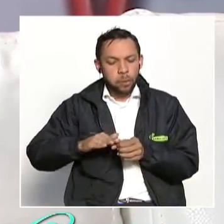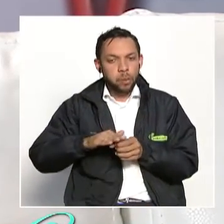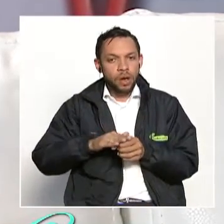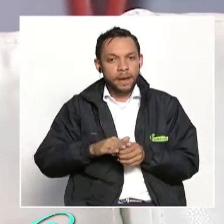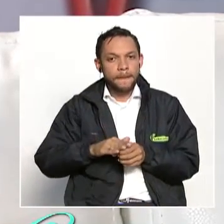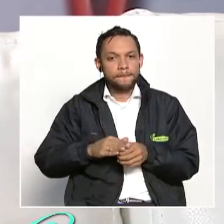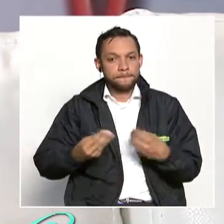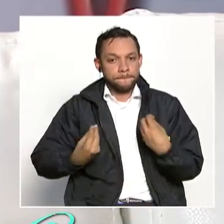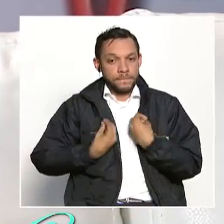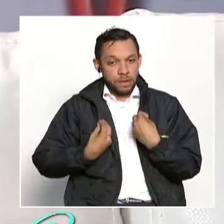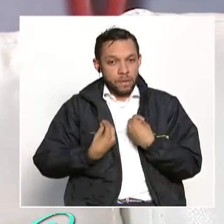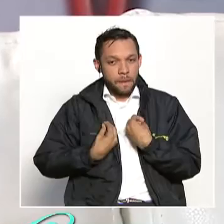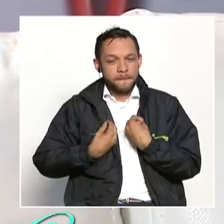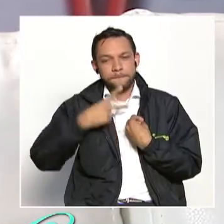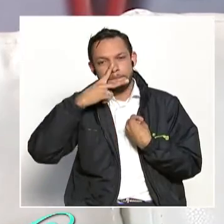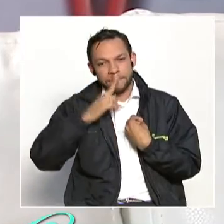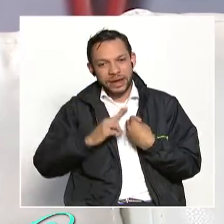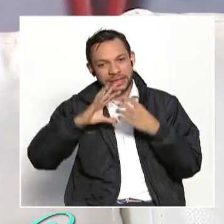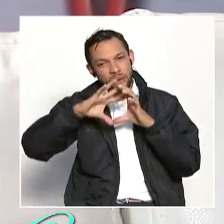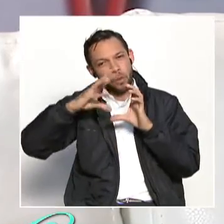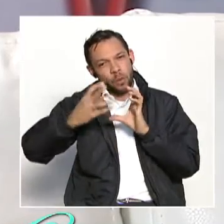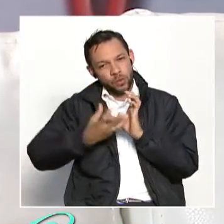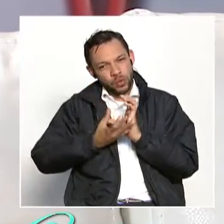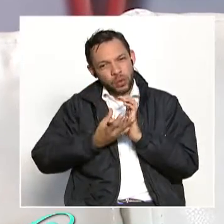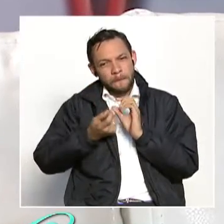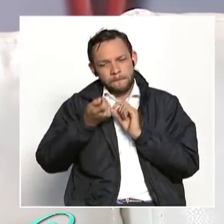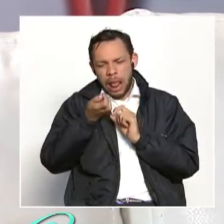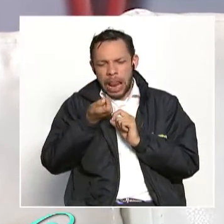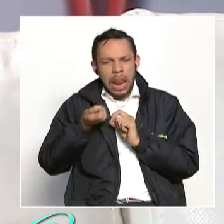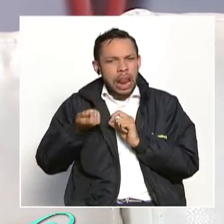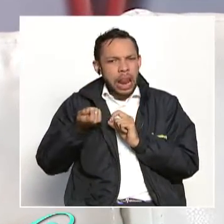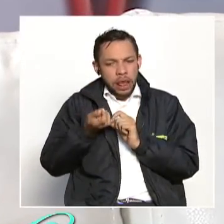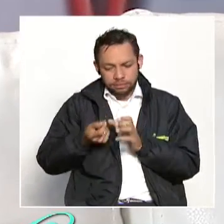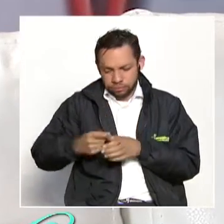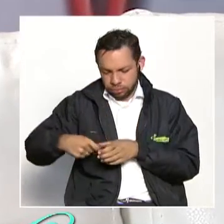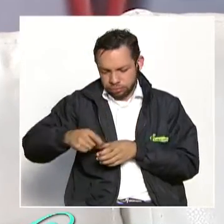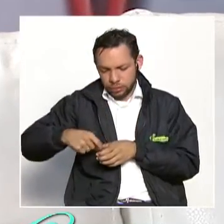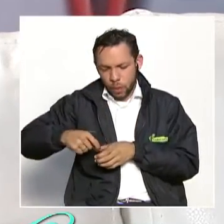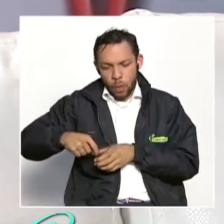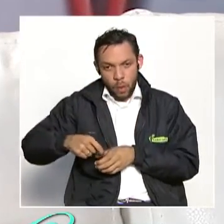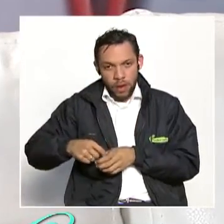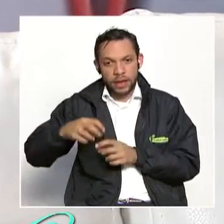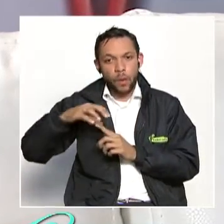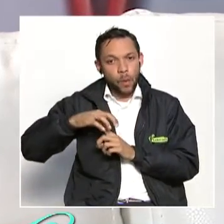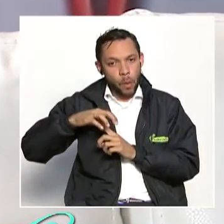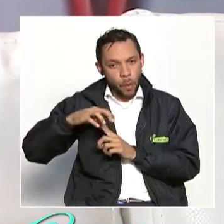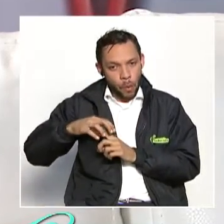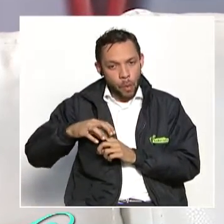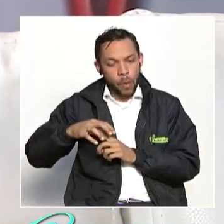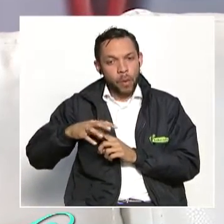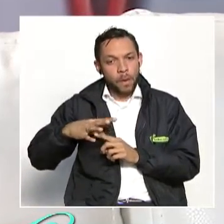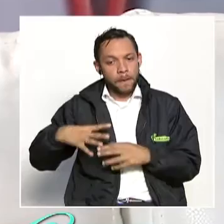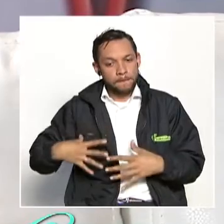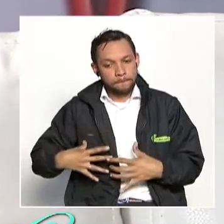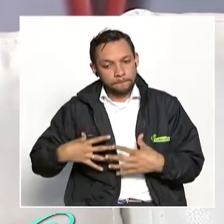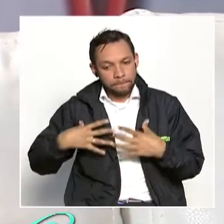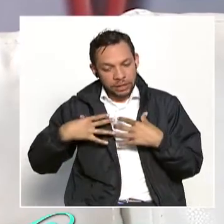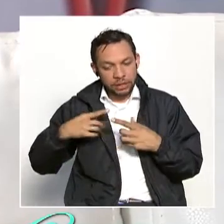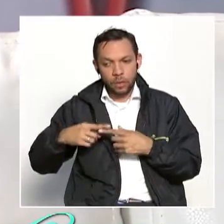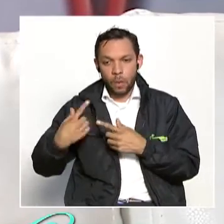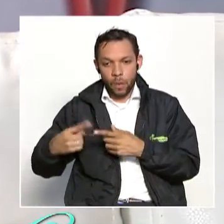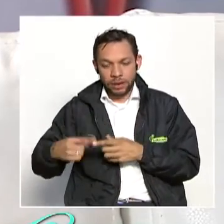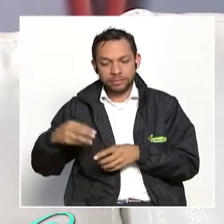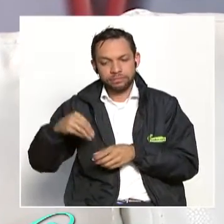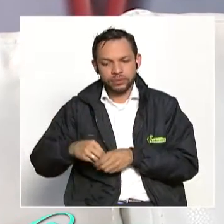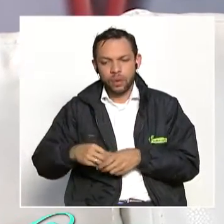fundamentalmente de bacterias, pero también hay ahí obviamente hongos y hay virus, pero fundamentalmente son bacterias. ¿Y